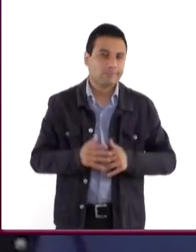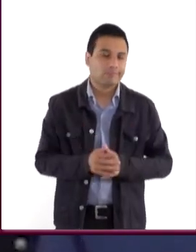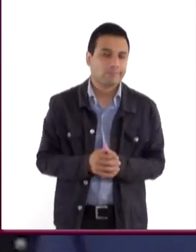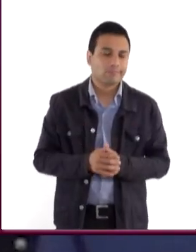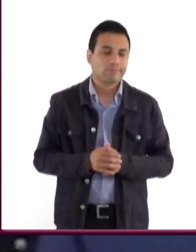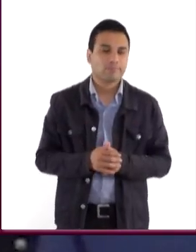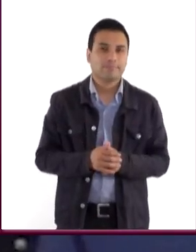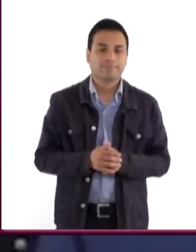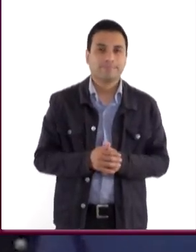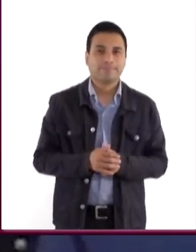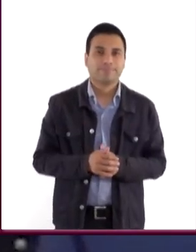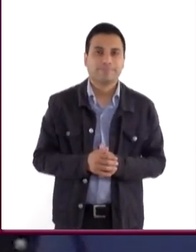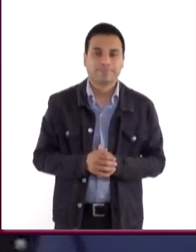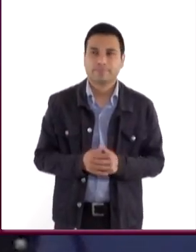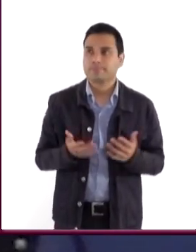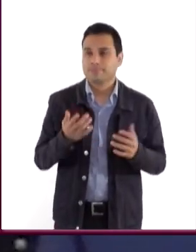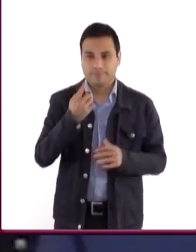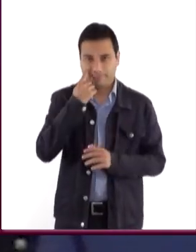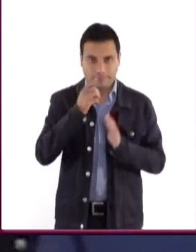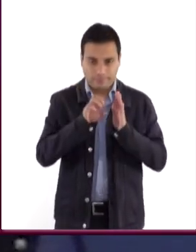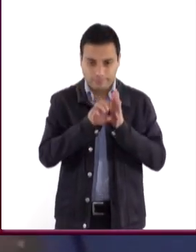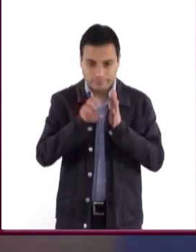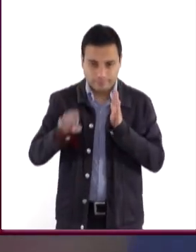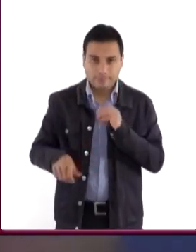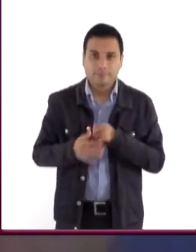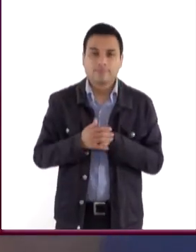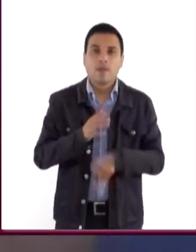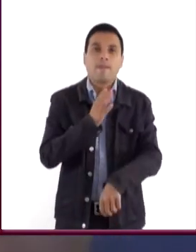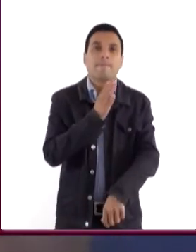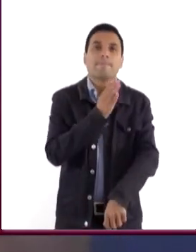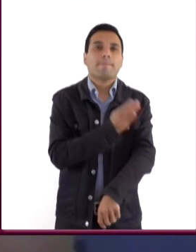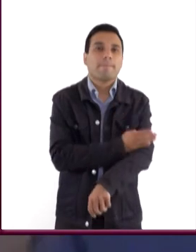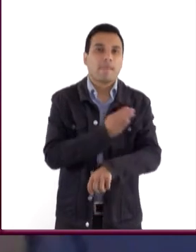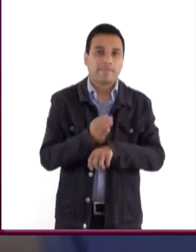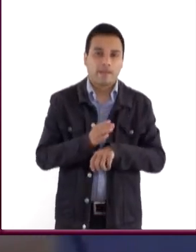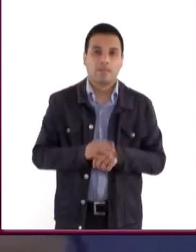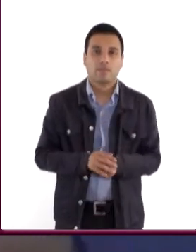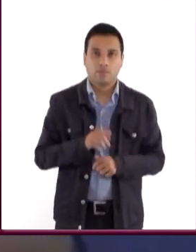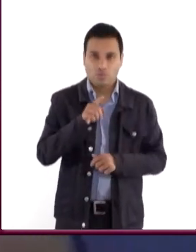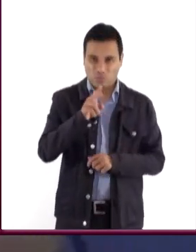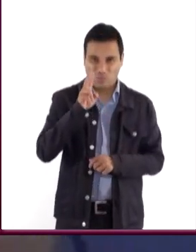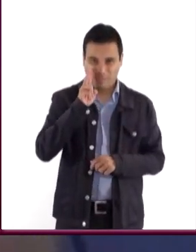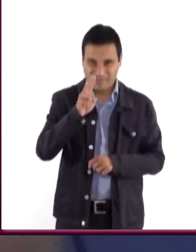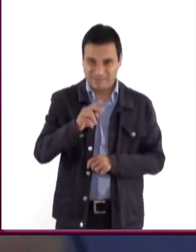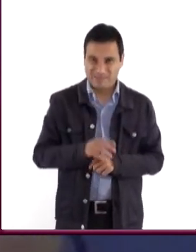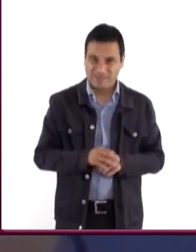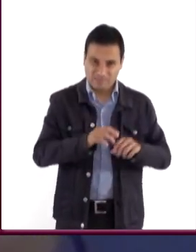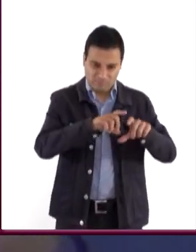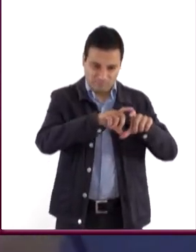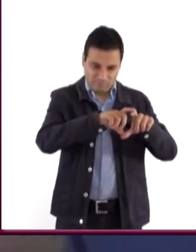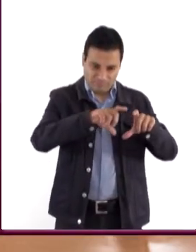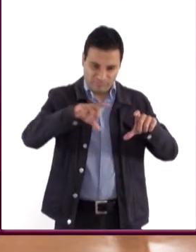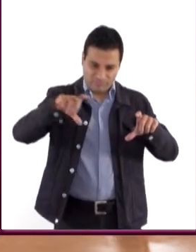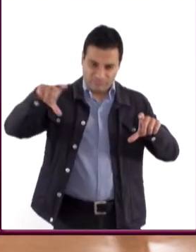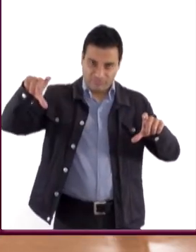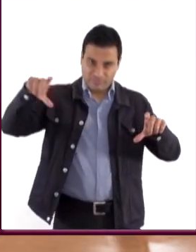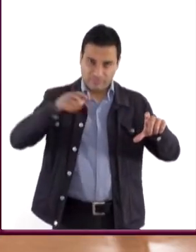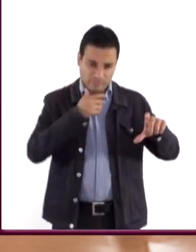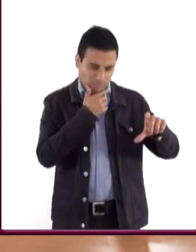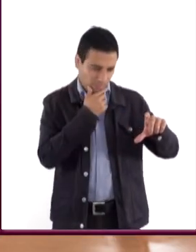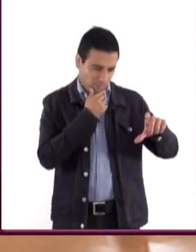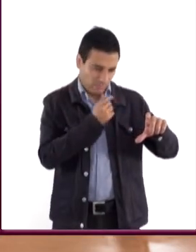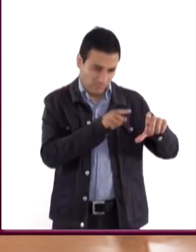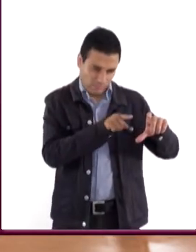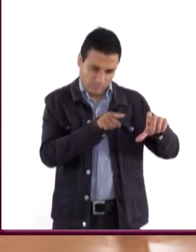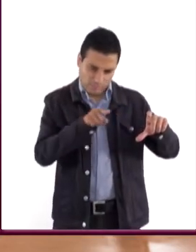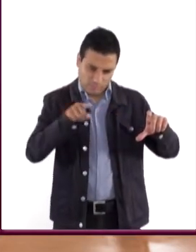El caso típico ejemplo es la madera, que vemos que tiene un sentido la beta. Bueno, en